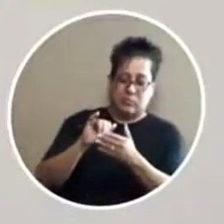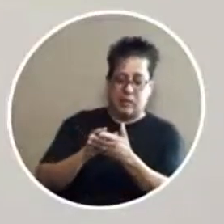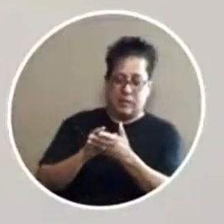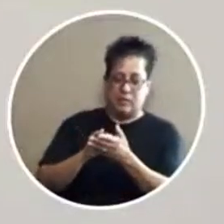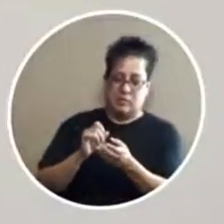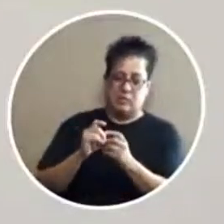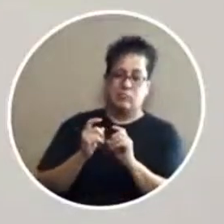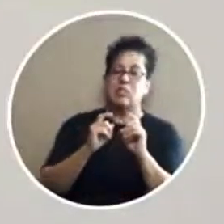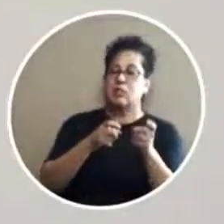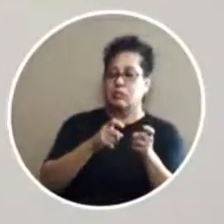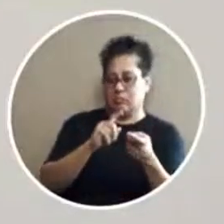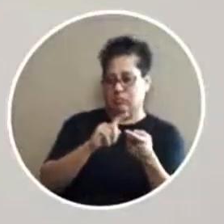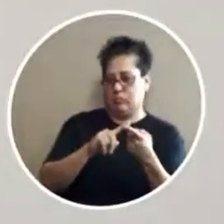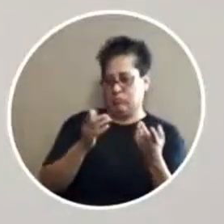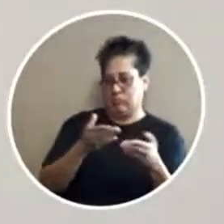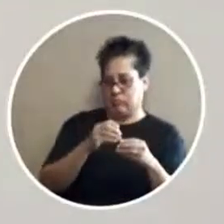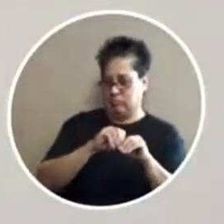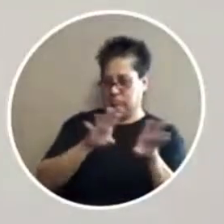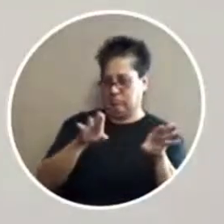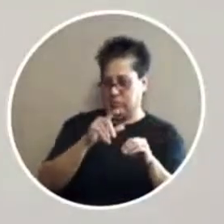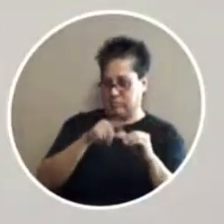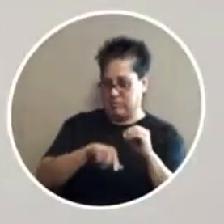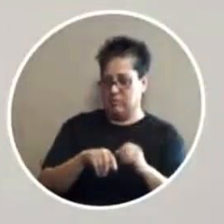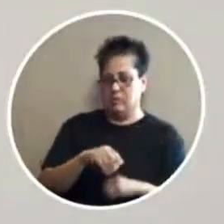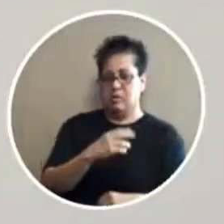a la infección en El Paso.